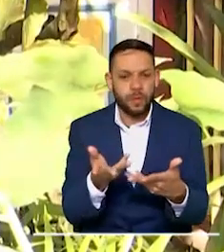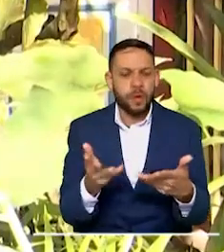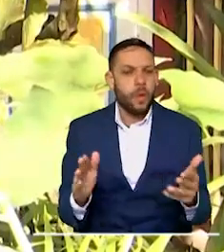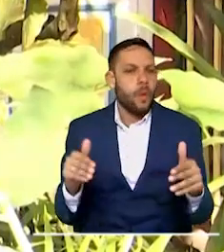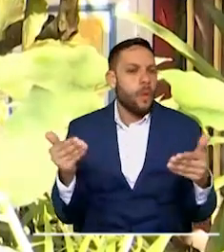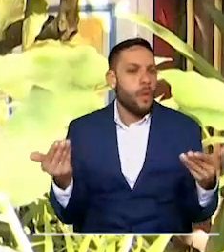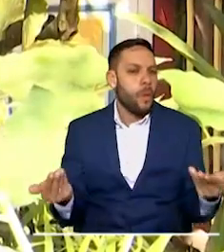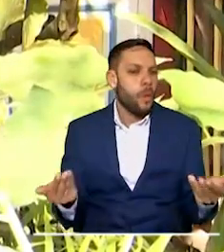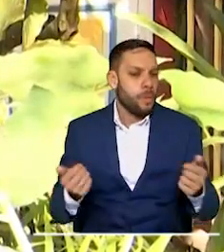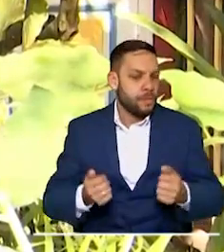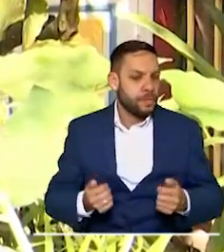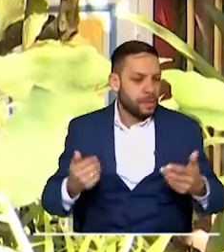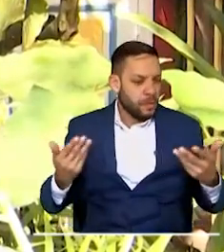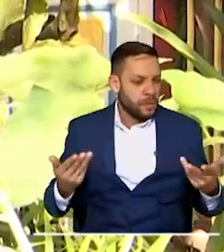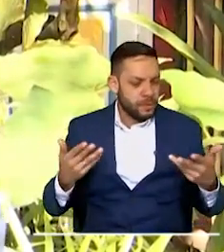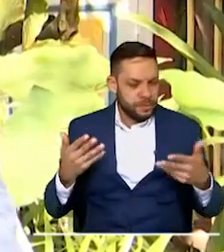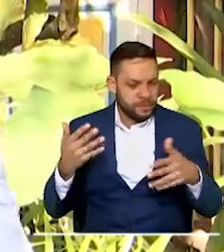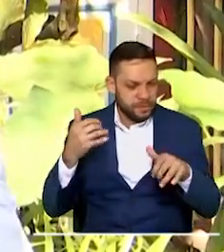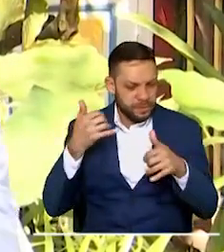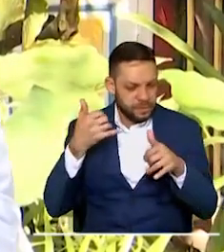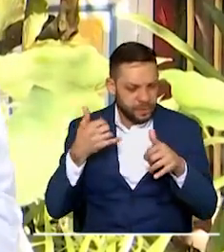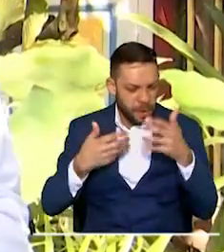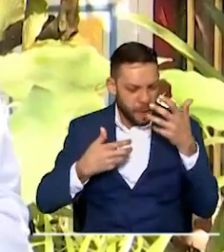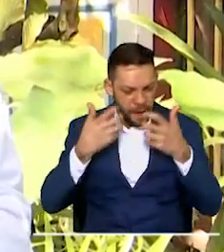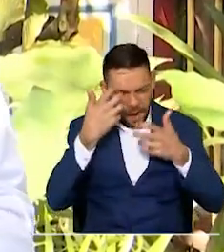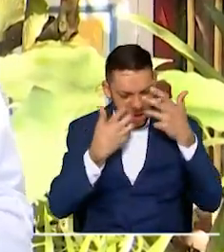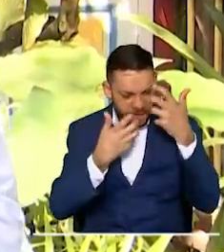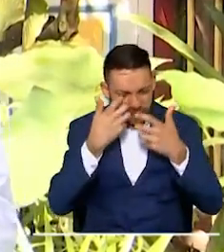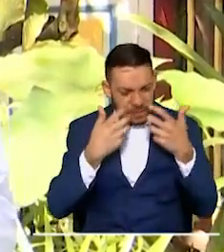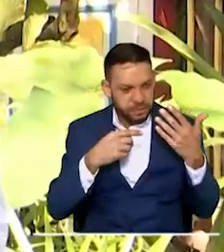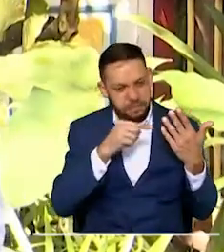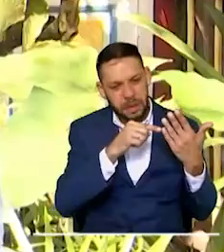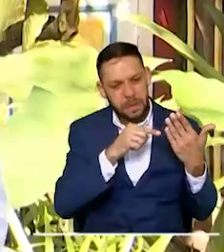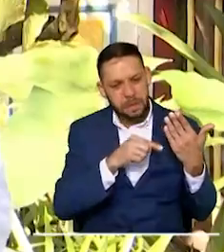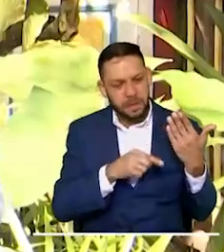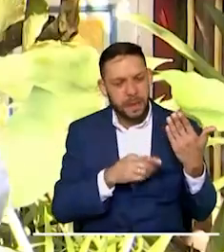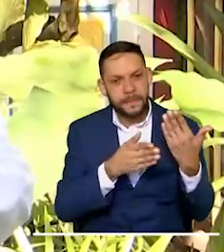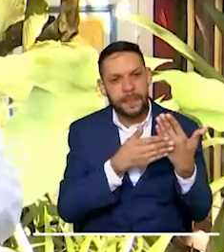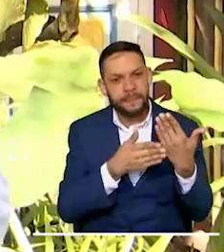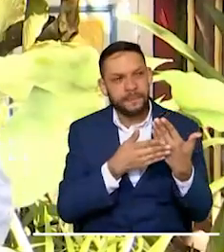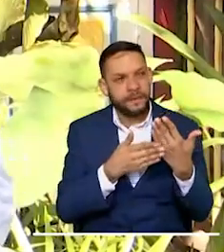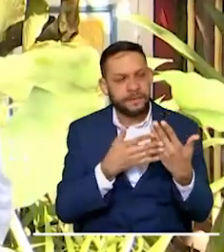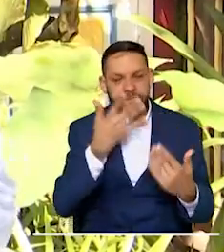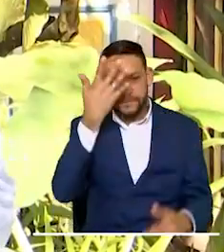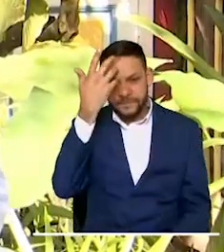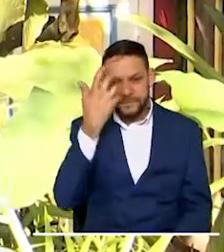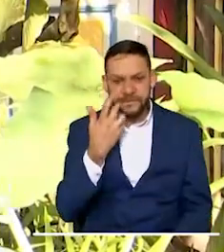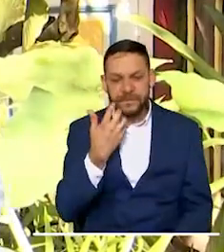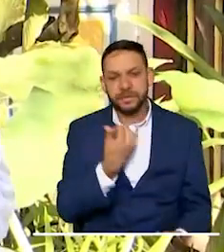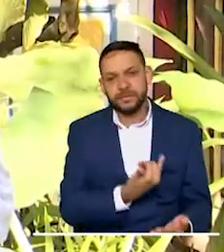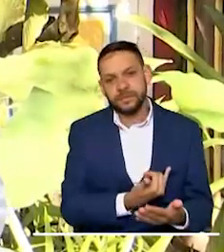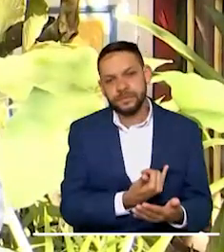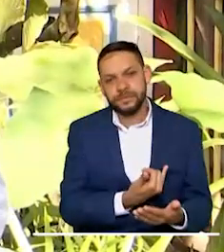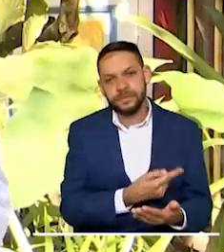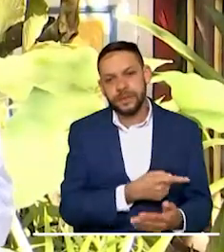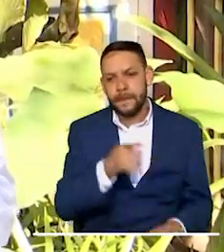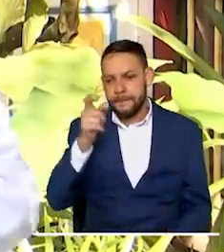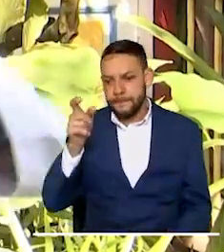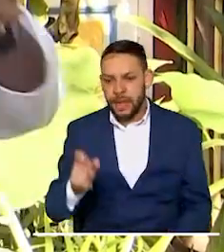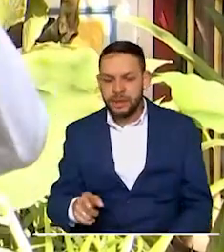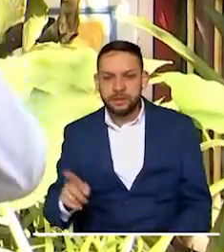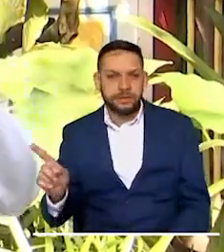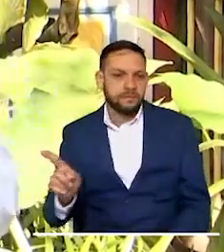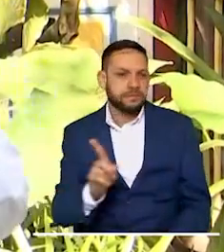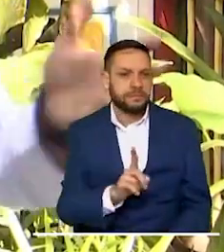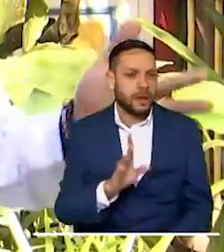tomar un examen de laboratorio, un examen sanguíneo? Porque yo mando un examen a realizarse en un laboratorio y la persona va